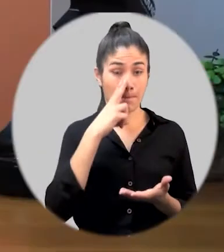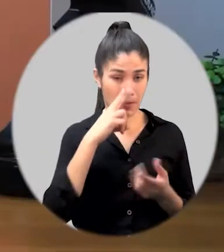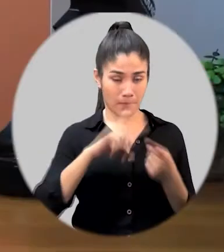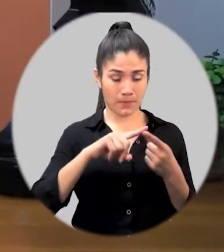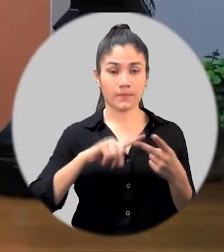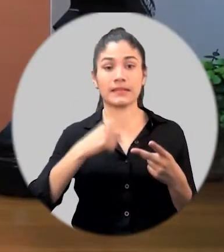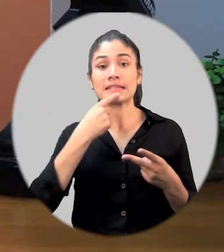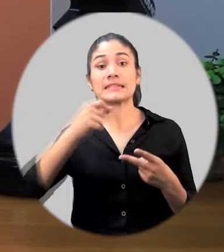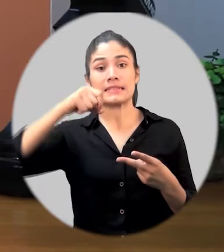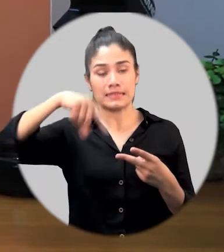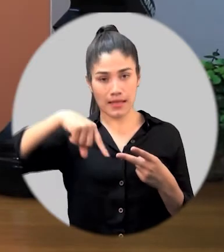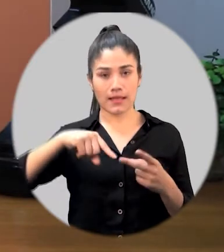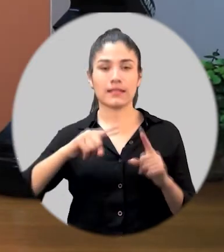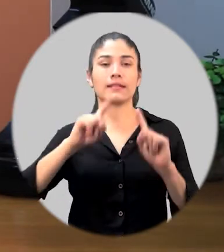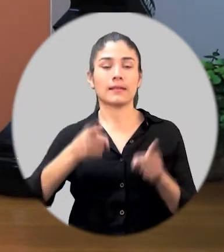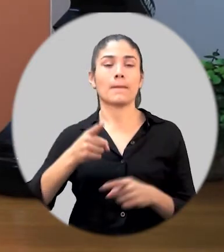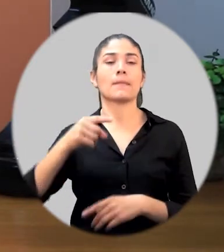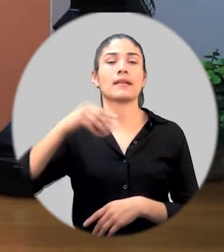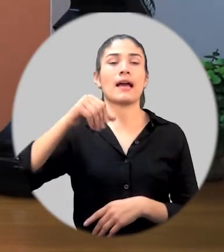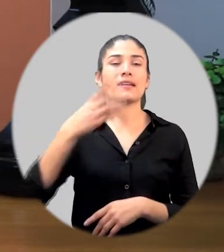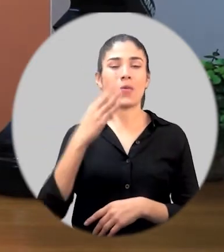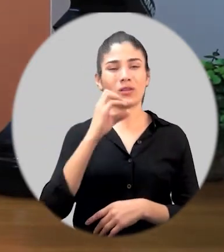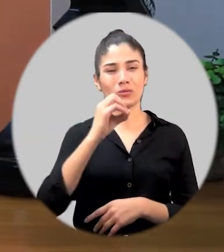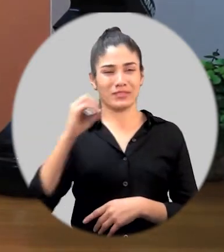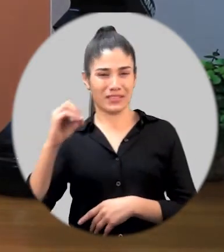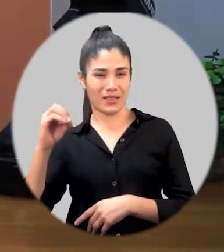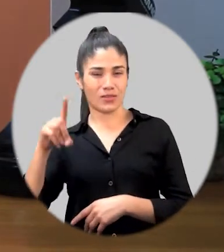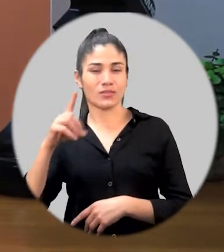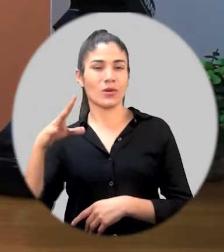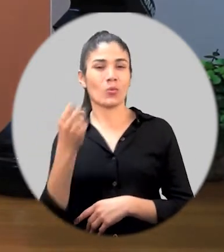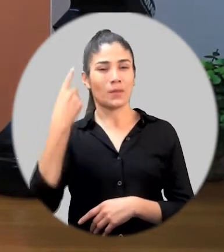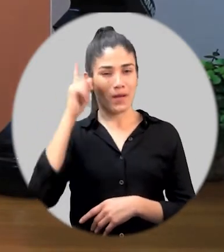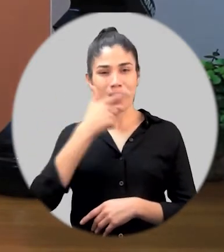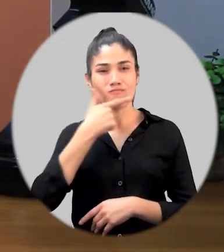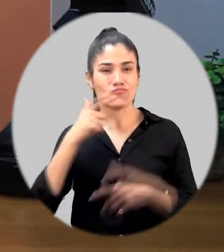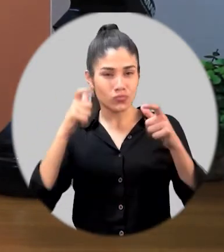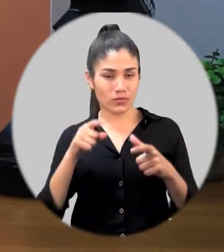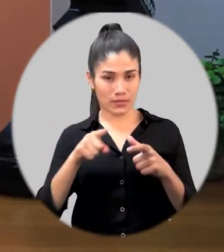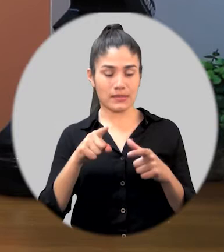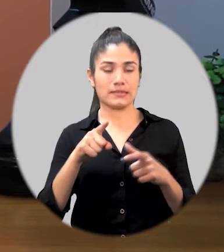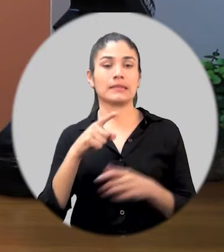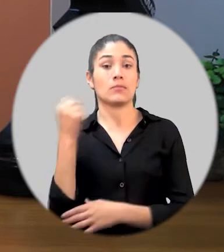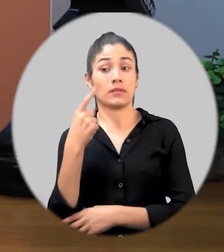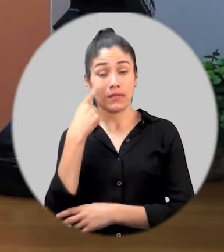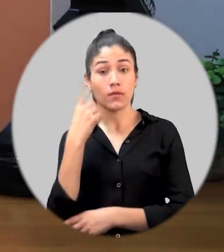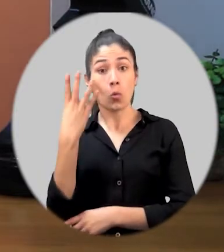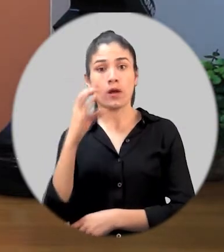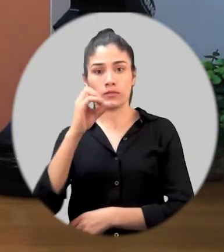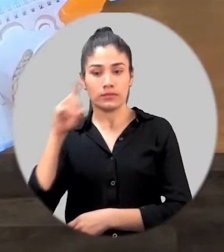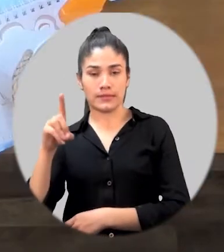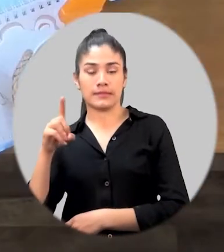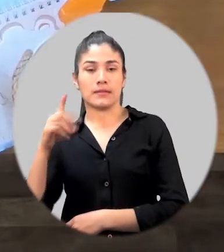y 230 gramos de harina, 4 ceros. Siempre 4 ceros porque significa que la harina es